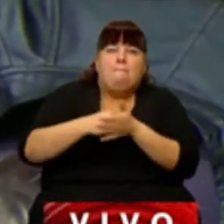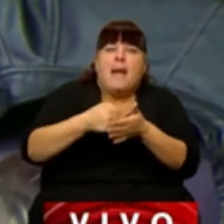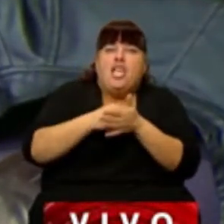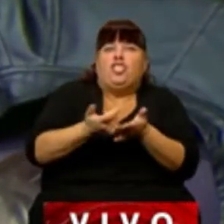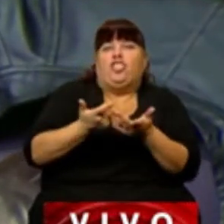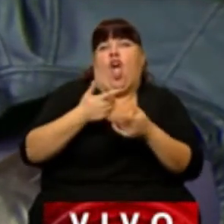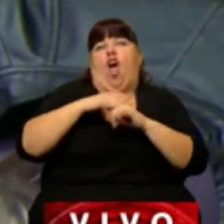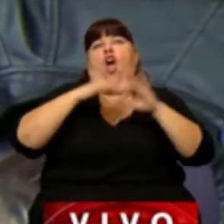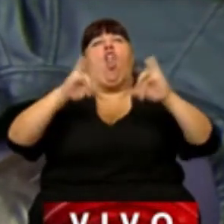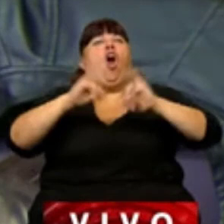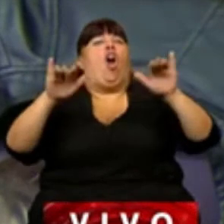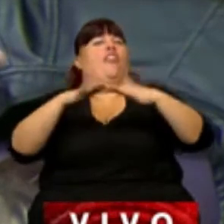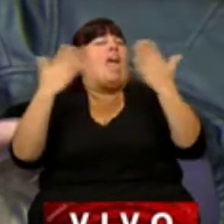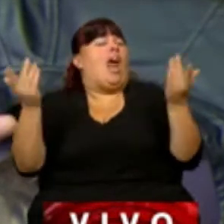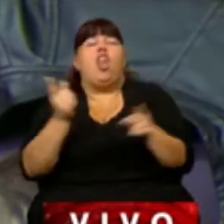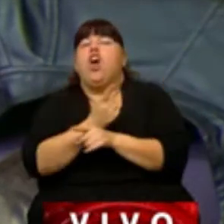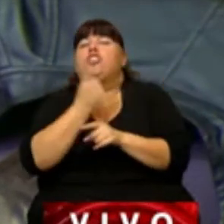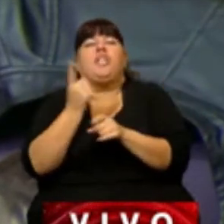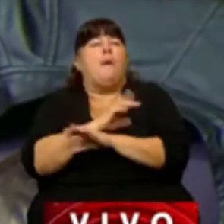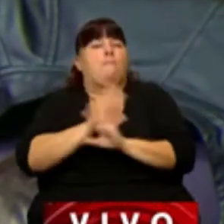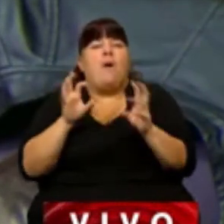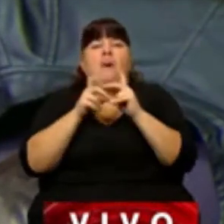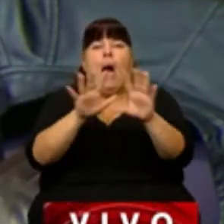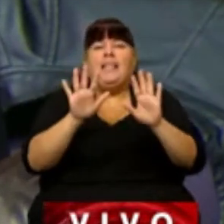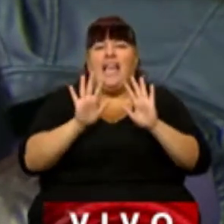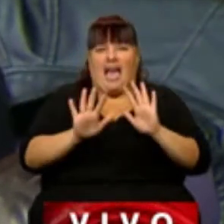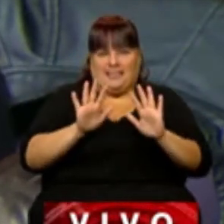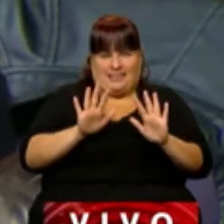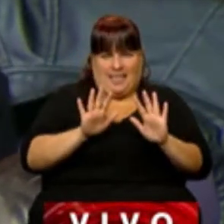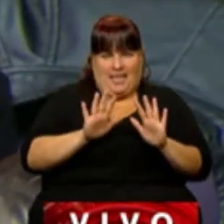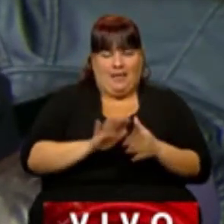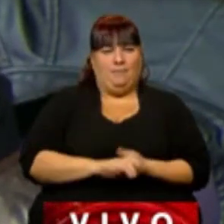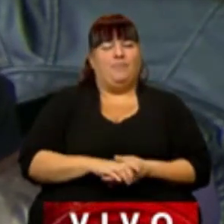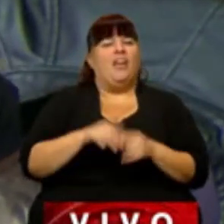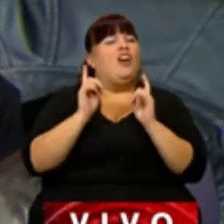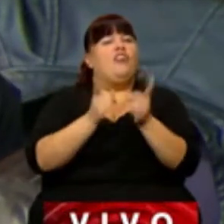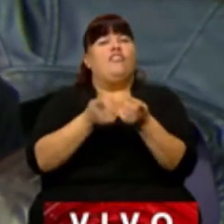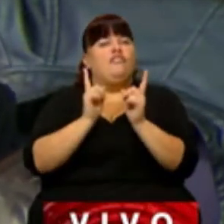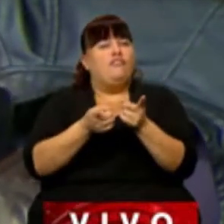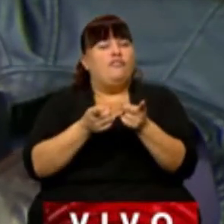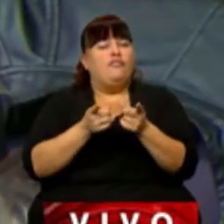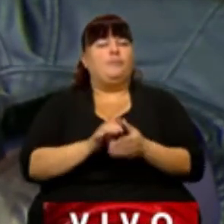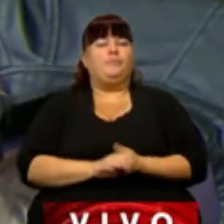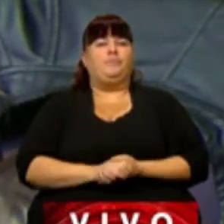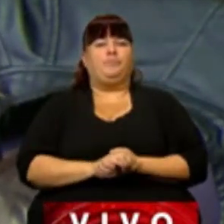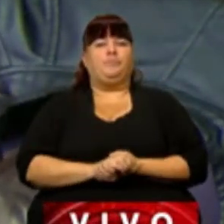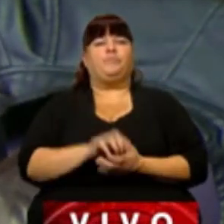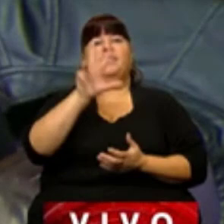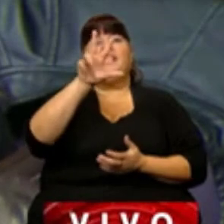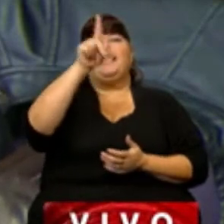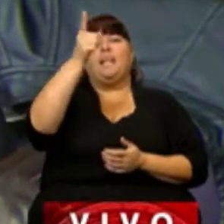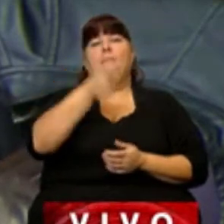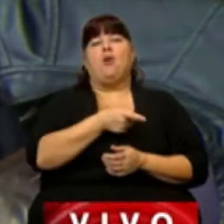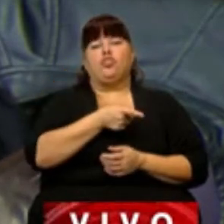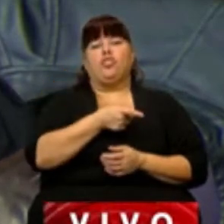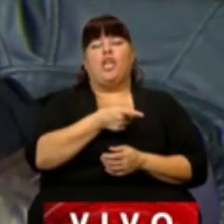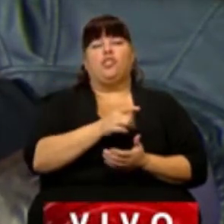con editoriales de los diarios? No se puede discutir esto así. Sigue vigente el